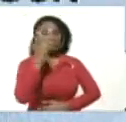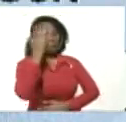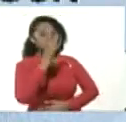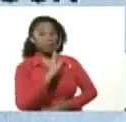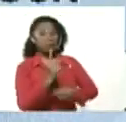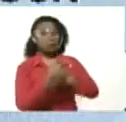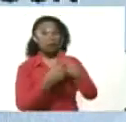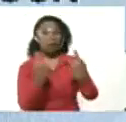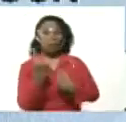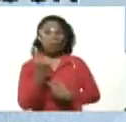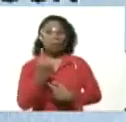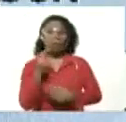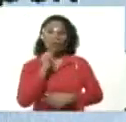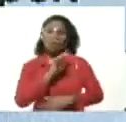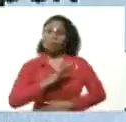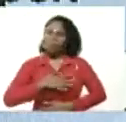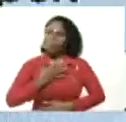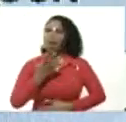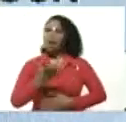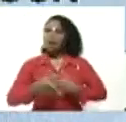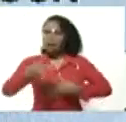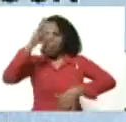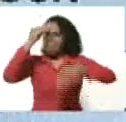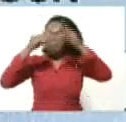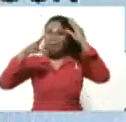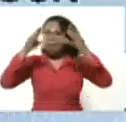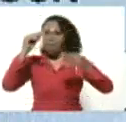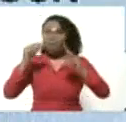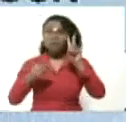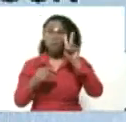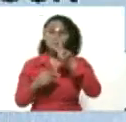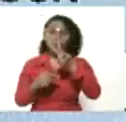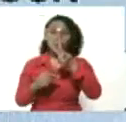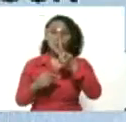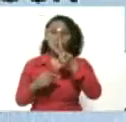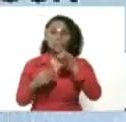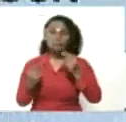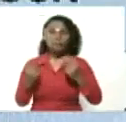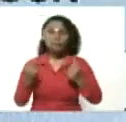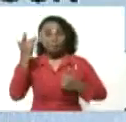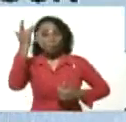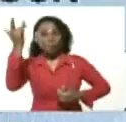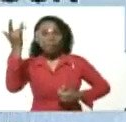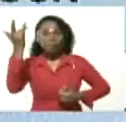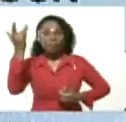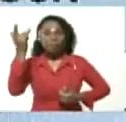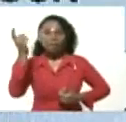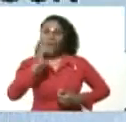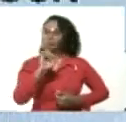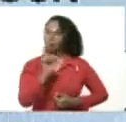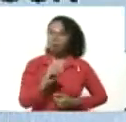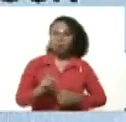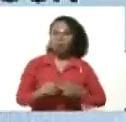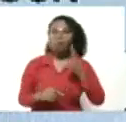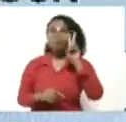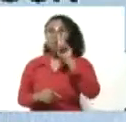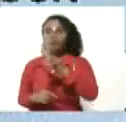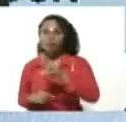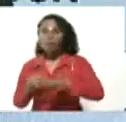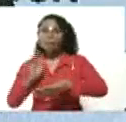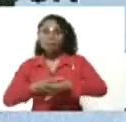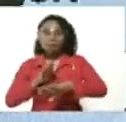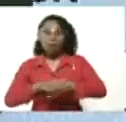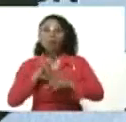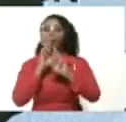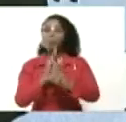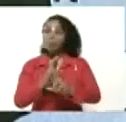solamente ellos pueden aprehender con su mirada astuta! No. Hemos visto que ha habido una respuesta